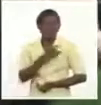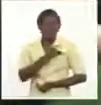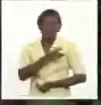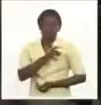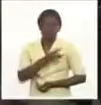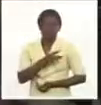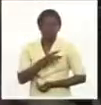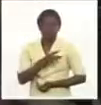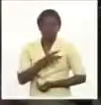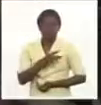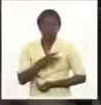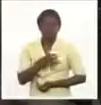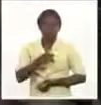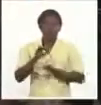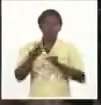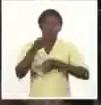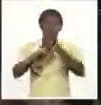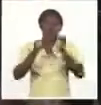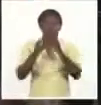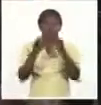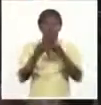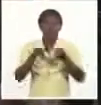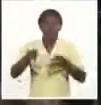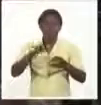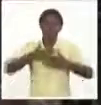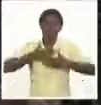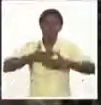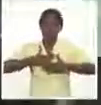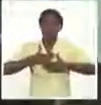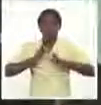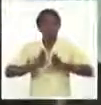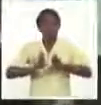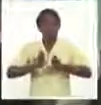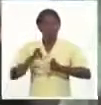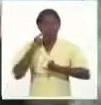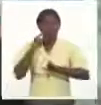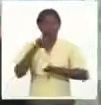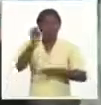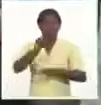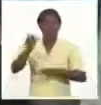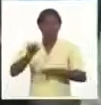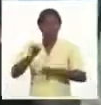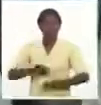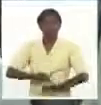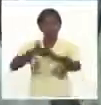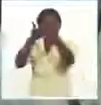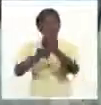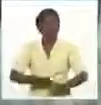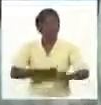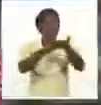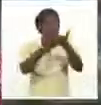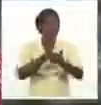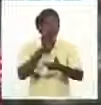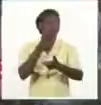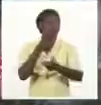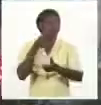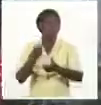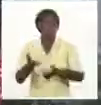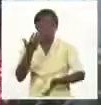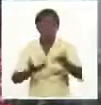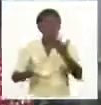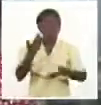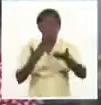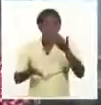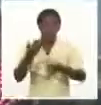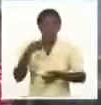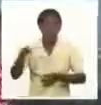en los trabajadores que laboran sin descanso en el lugar del siniestro. De igual modo, instó a facilitar la comunicación entre el personal de apoyo y sus familiares a través